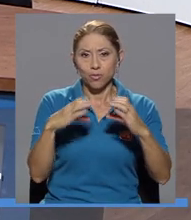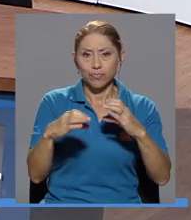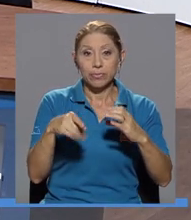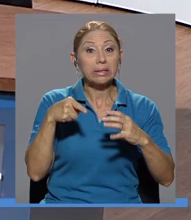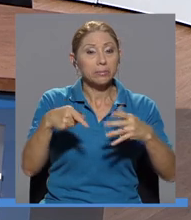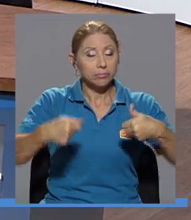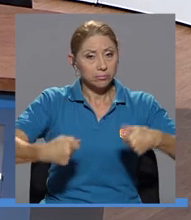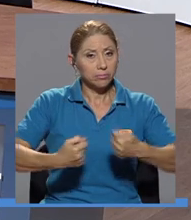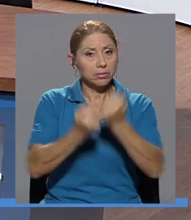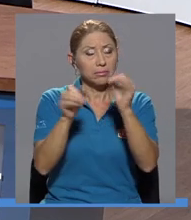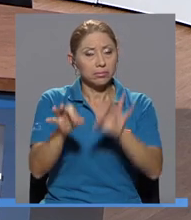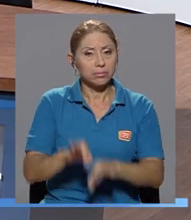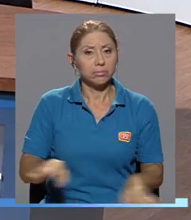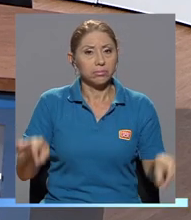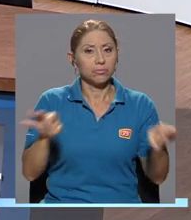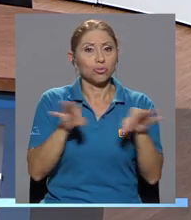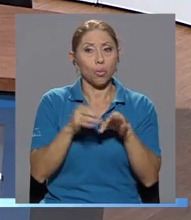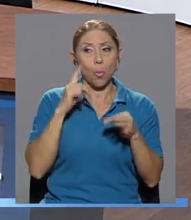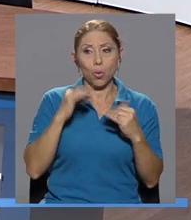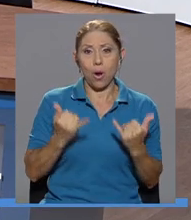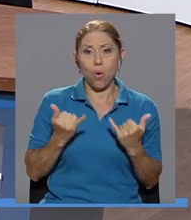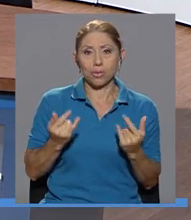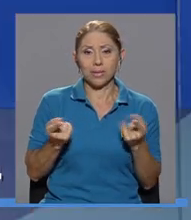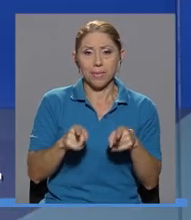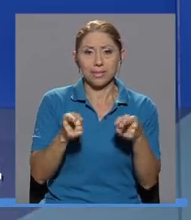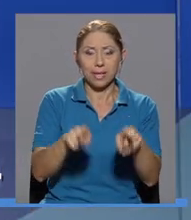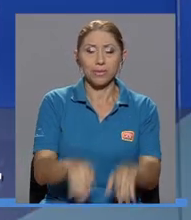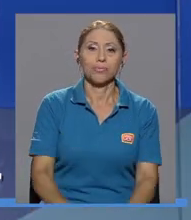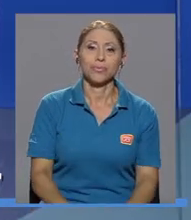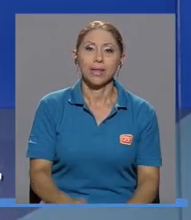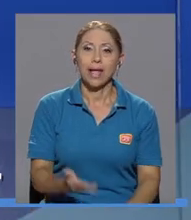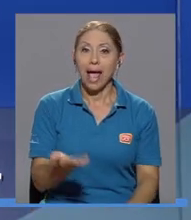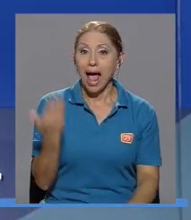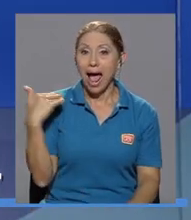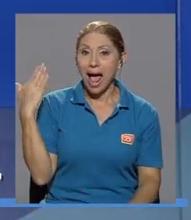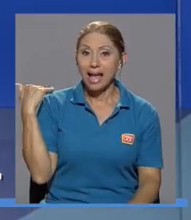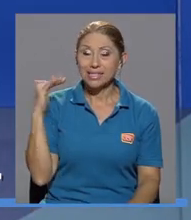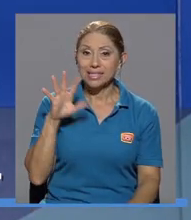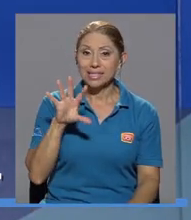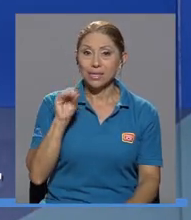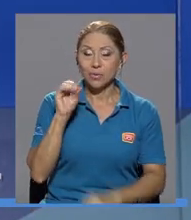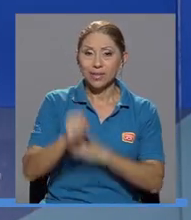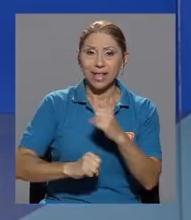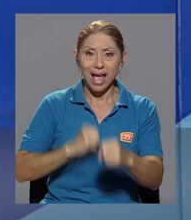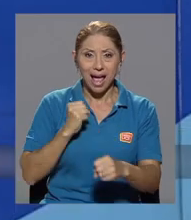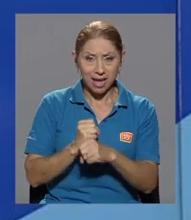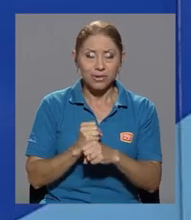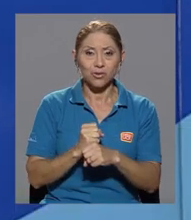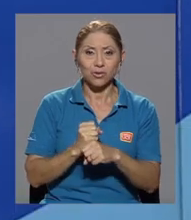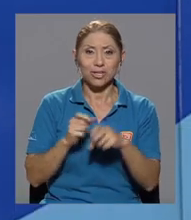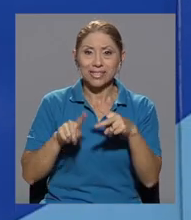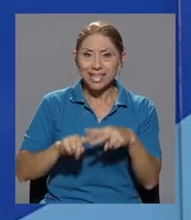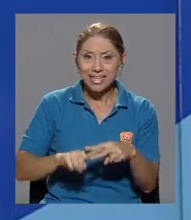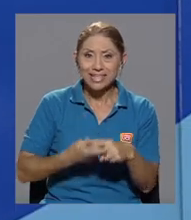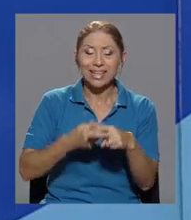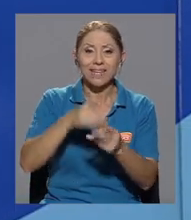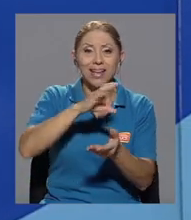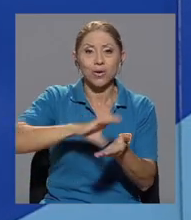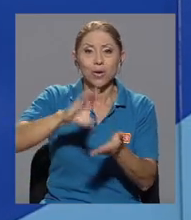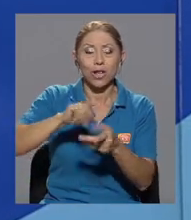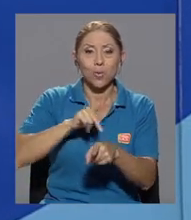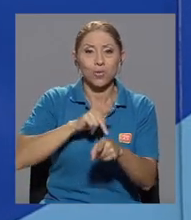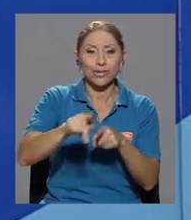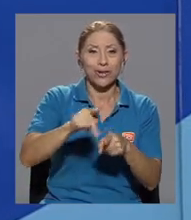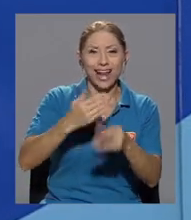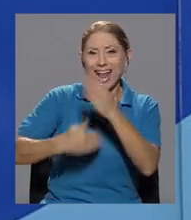un reto importante a la luz de lo que está en este momento hace 50 años se iniciaba inclusive el colegio profesional se